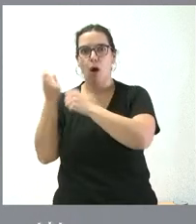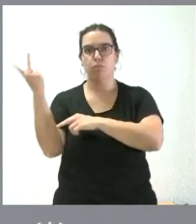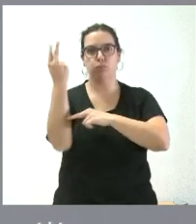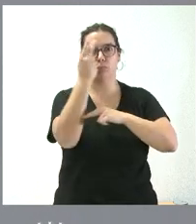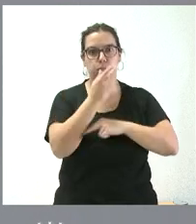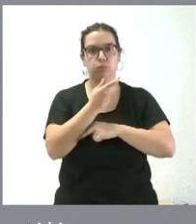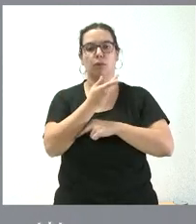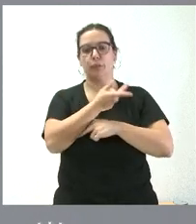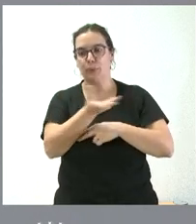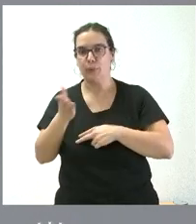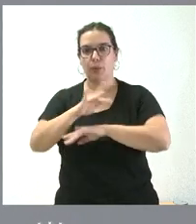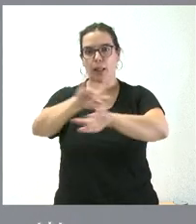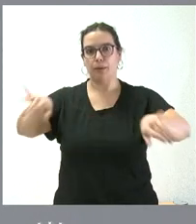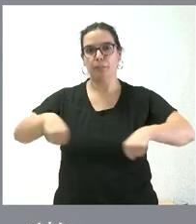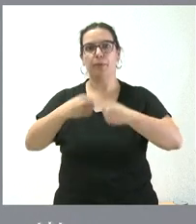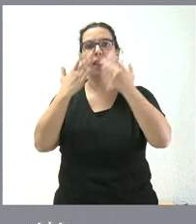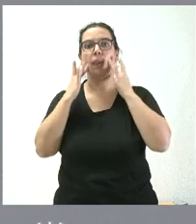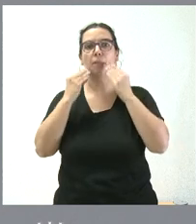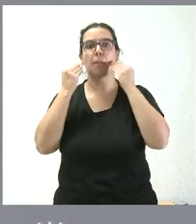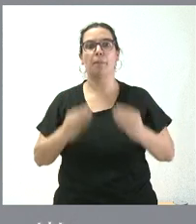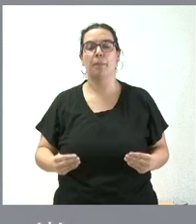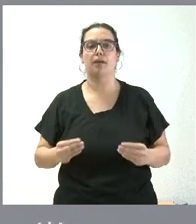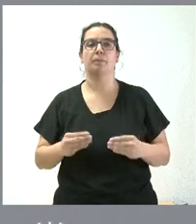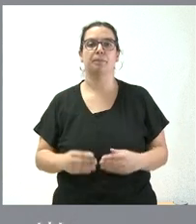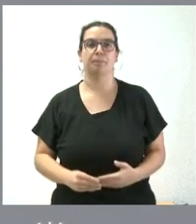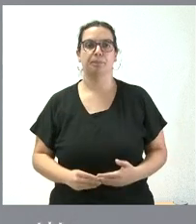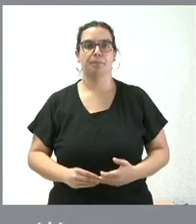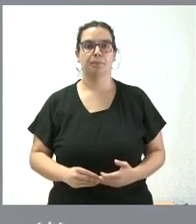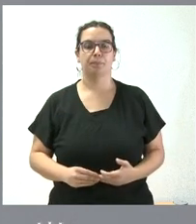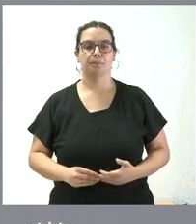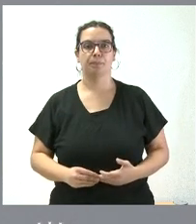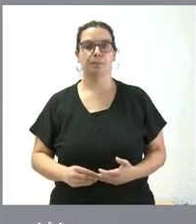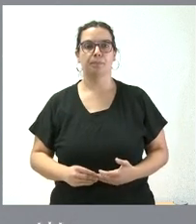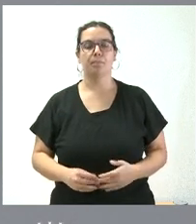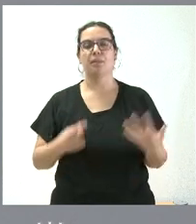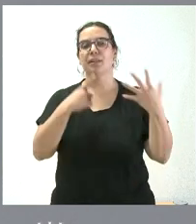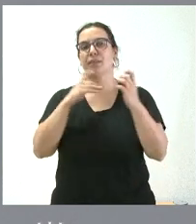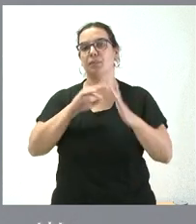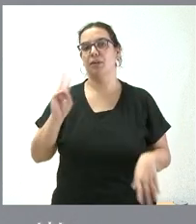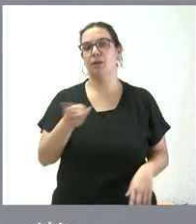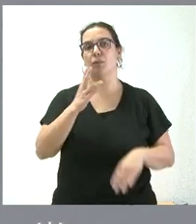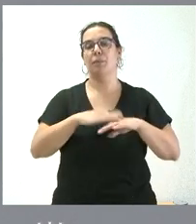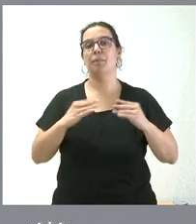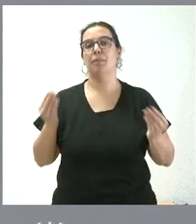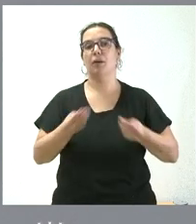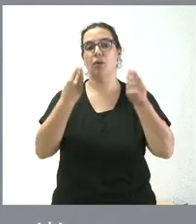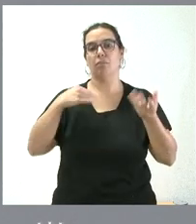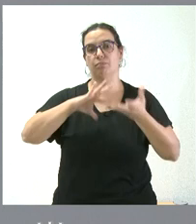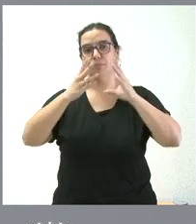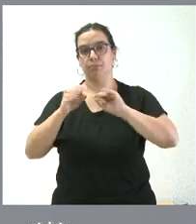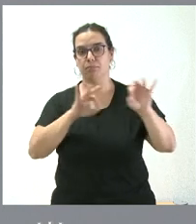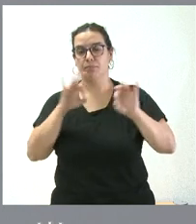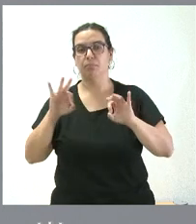pies para proceder posteriormente a la eliminación de los restos de estas operaciones 600,000 para mejorar y adecuar las pistas